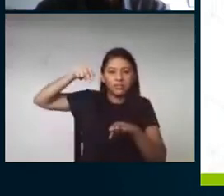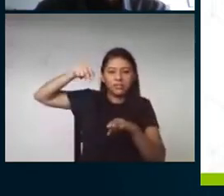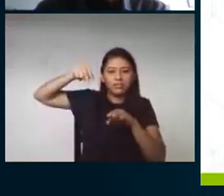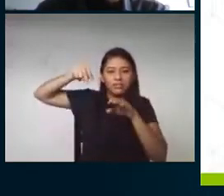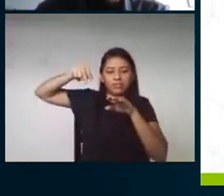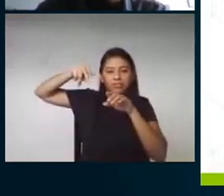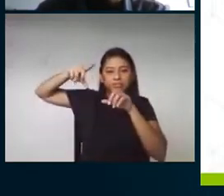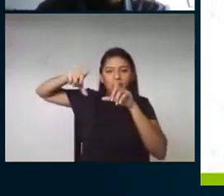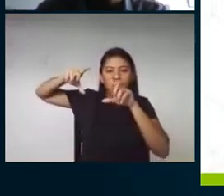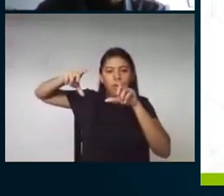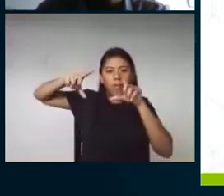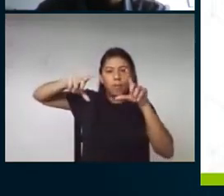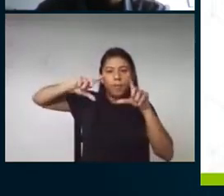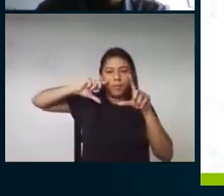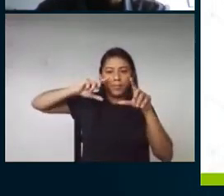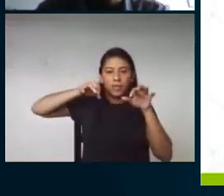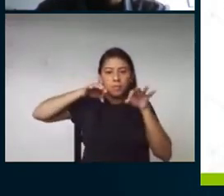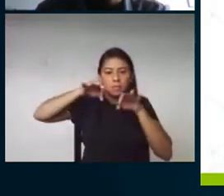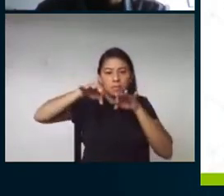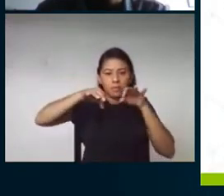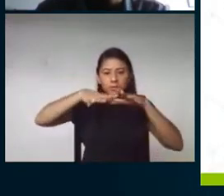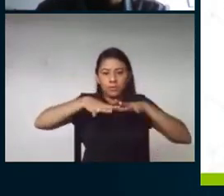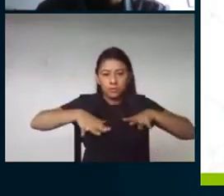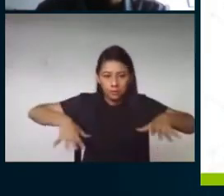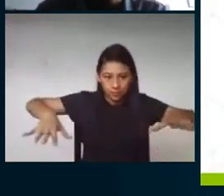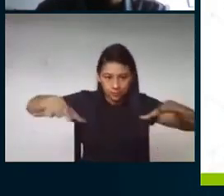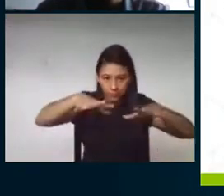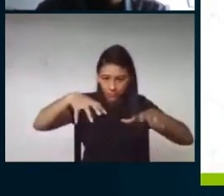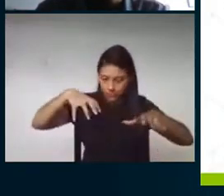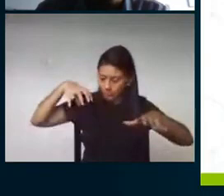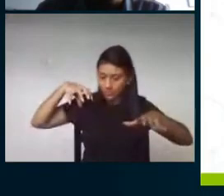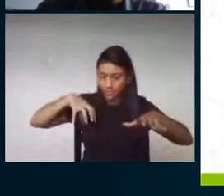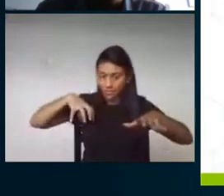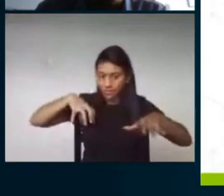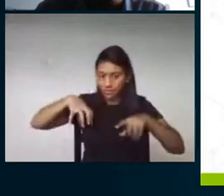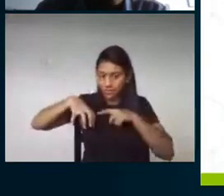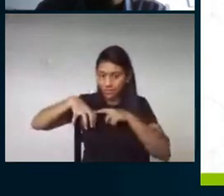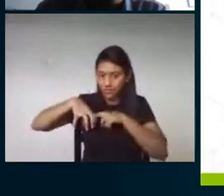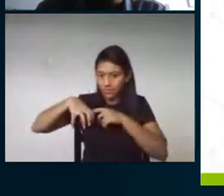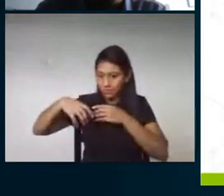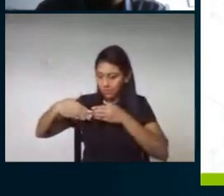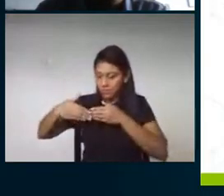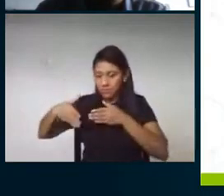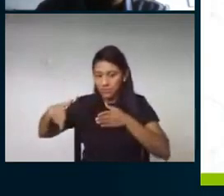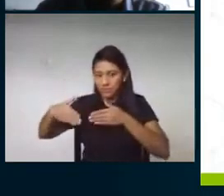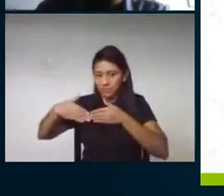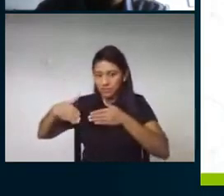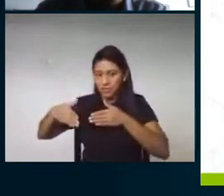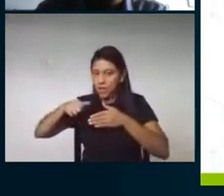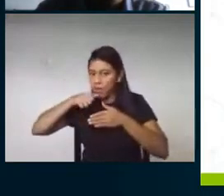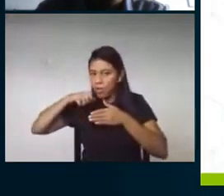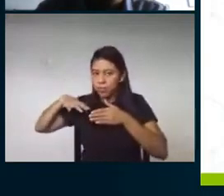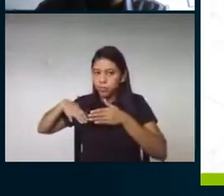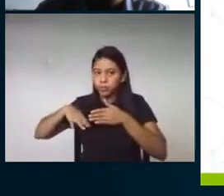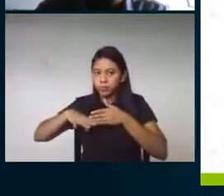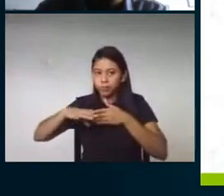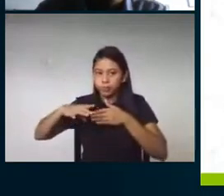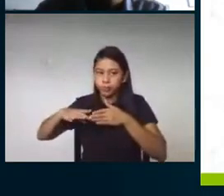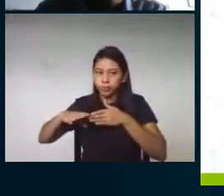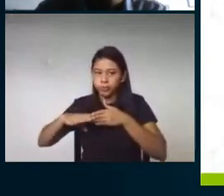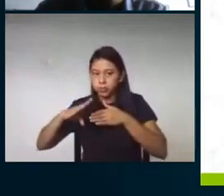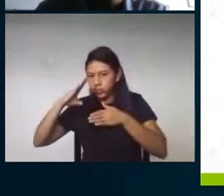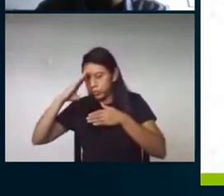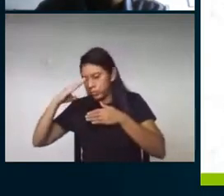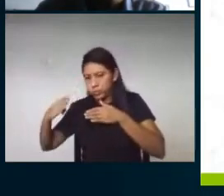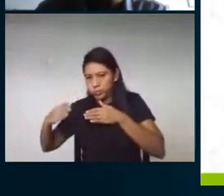básicamente funciona de la siguiente manera. Por un lado, el flujo entra por estas compuertas de ingreso de manera perpendicular a